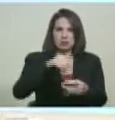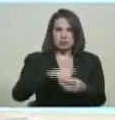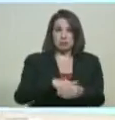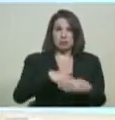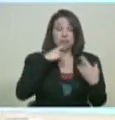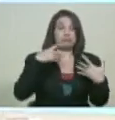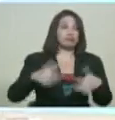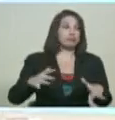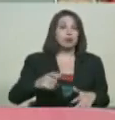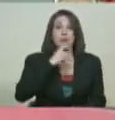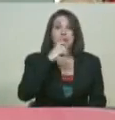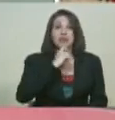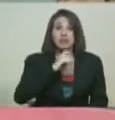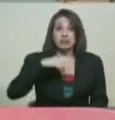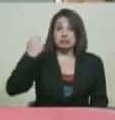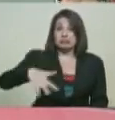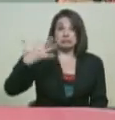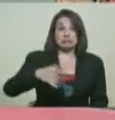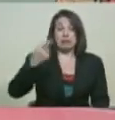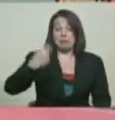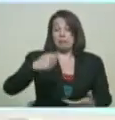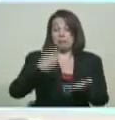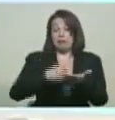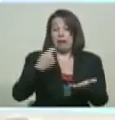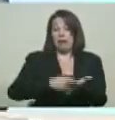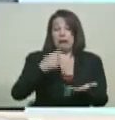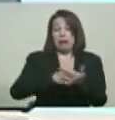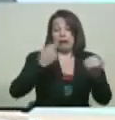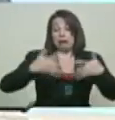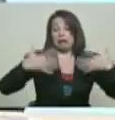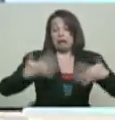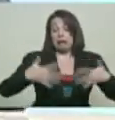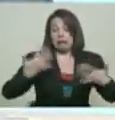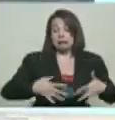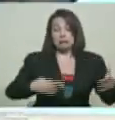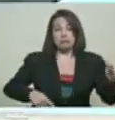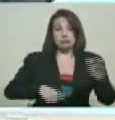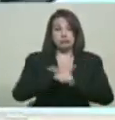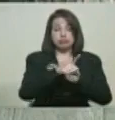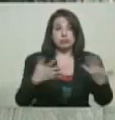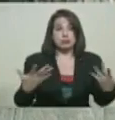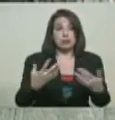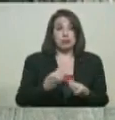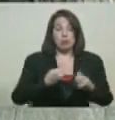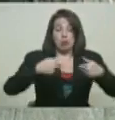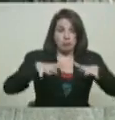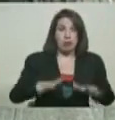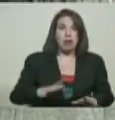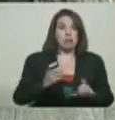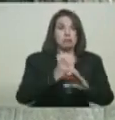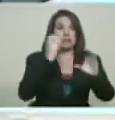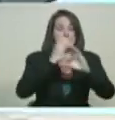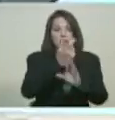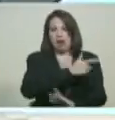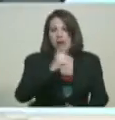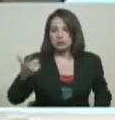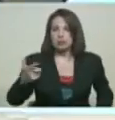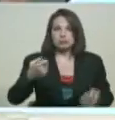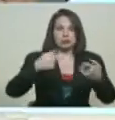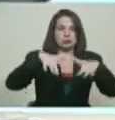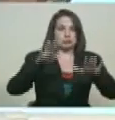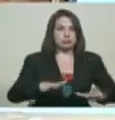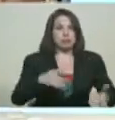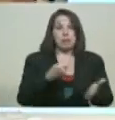inflación disparada por la guerra económica con un paro de transporte decretado y